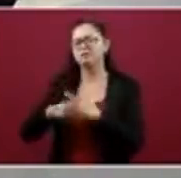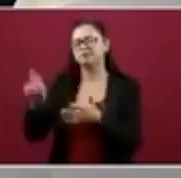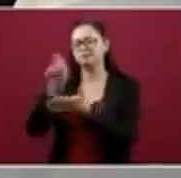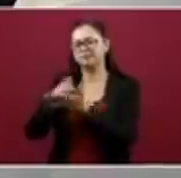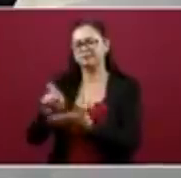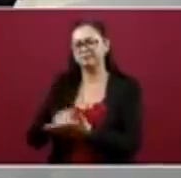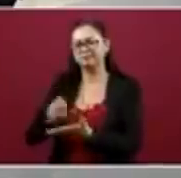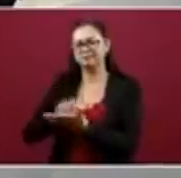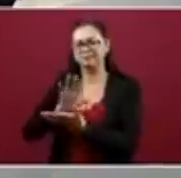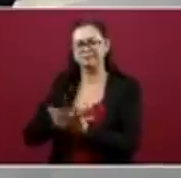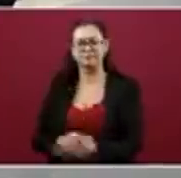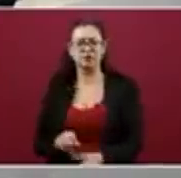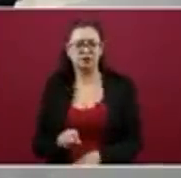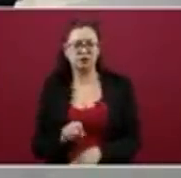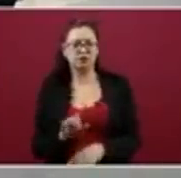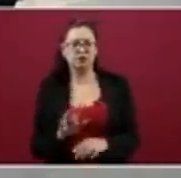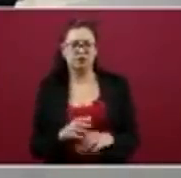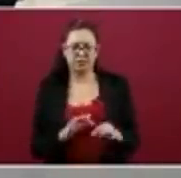Ustedes dos.